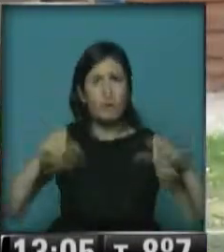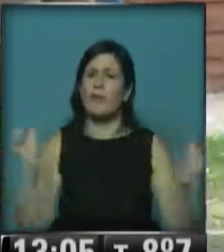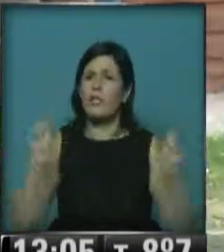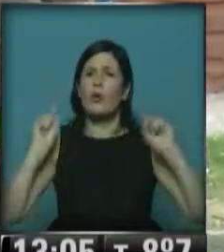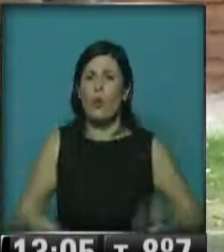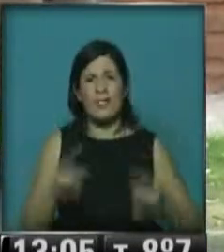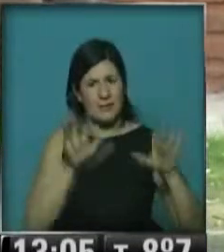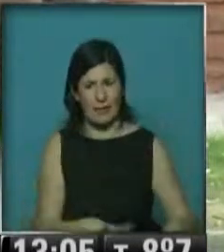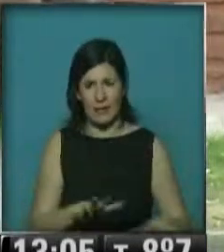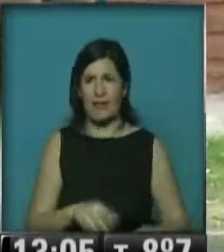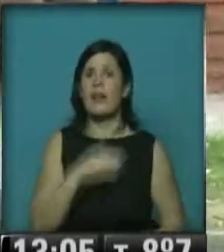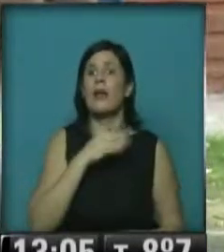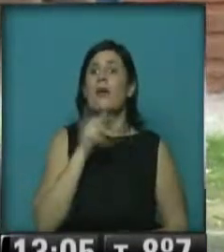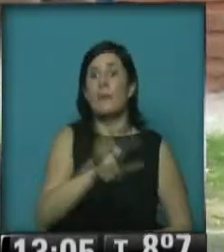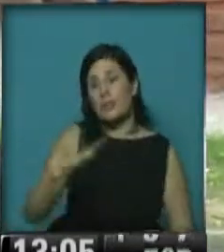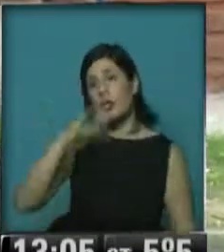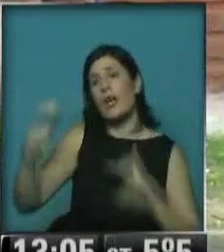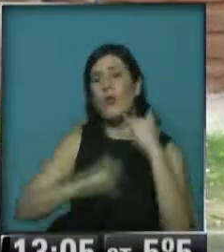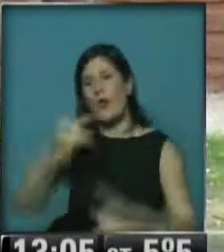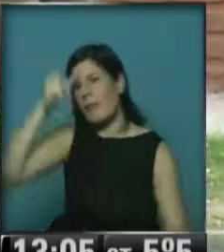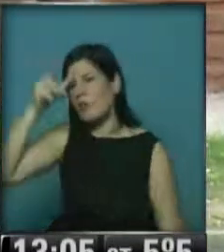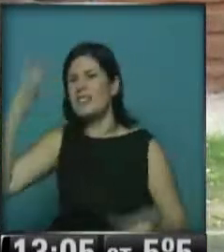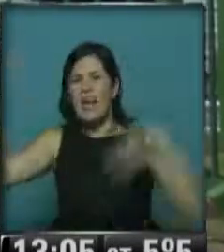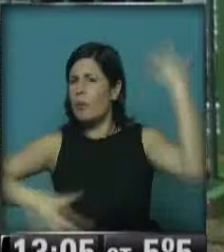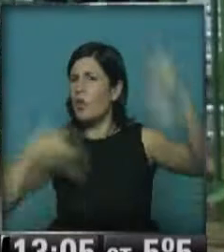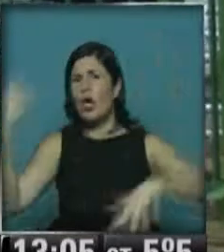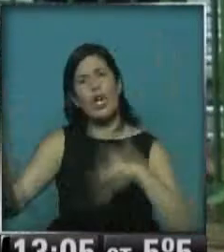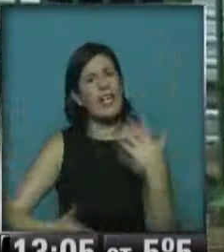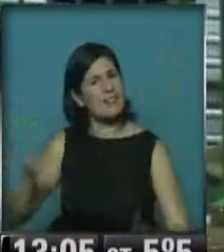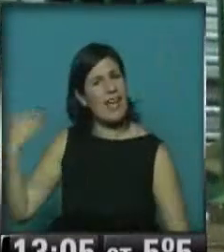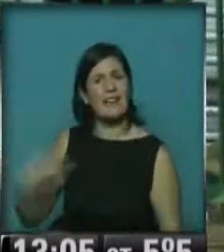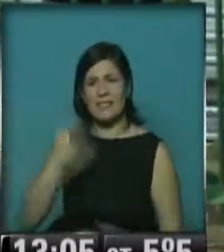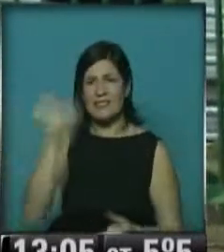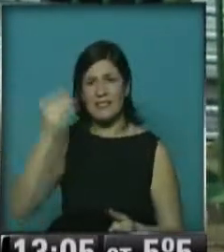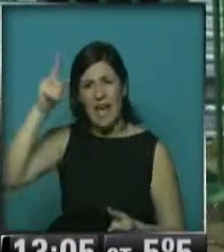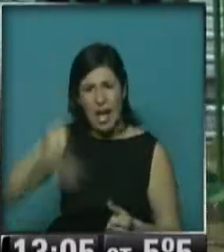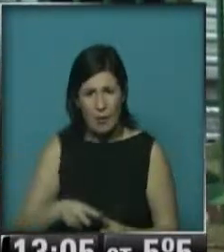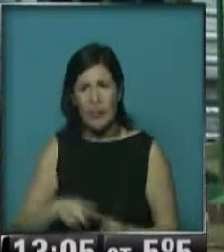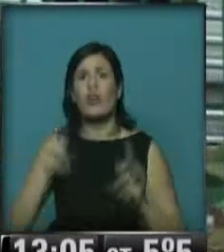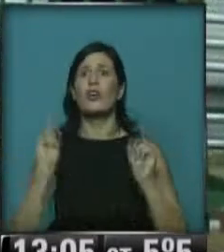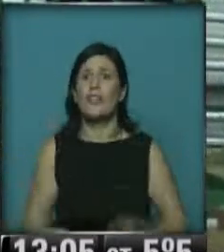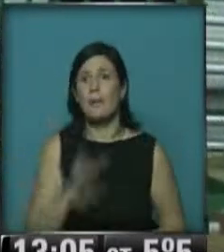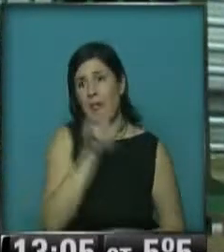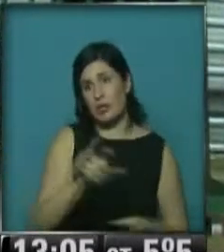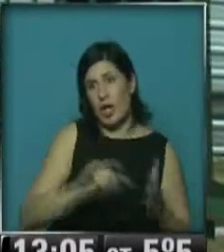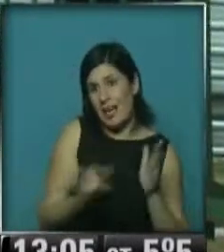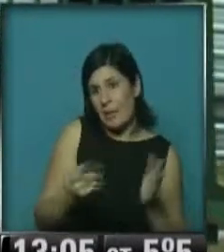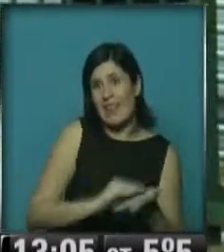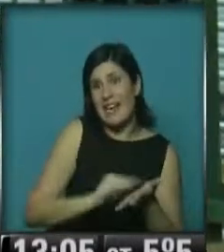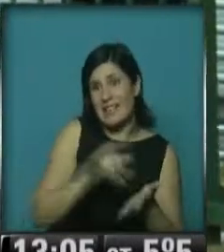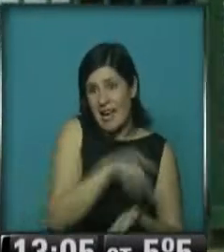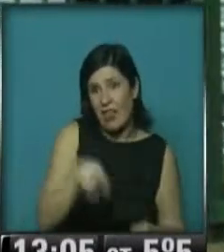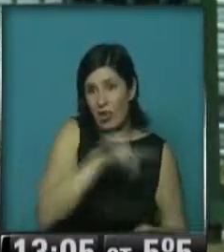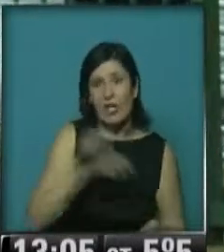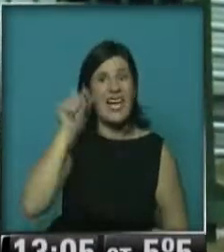violencia por parte de las fuerzas de seguridad encargadas del operativo durante todo el día sábado. En ese marco también fueron agredidos legisladores porteños, José